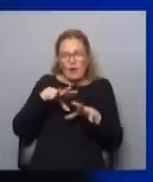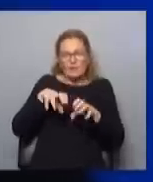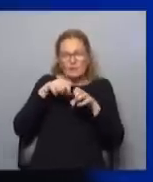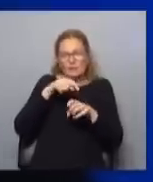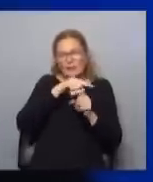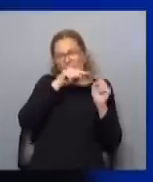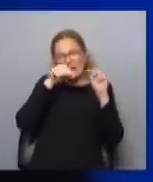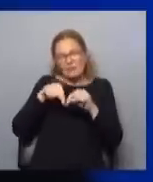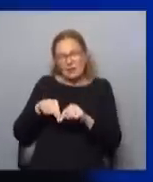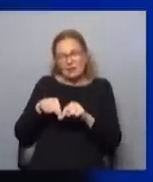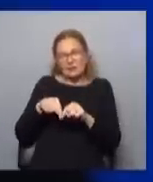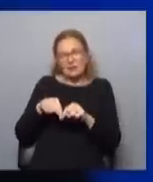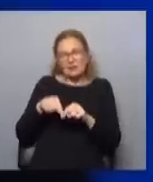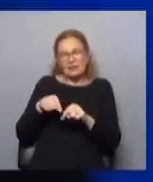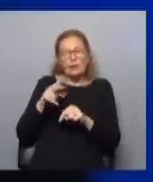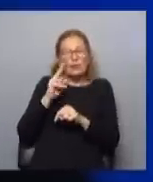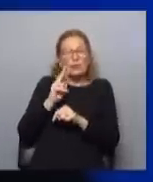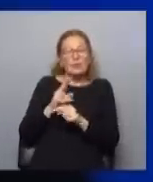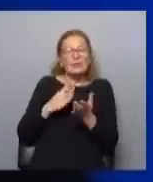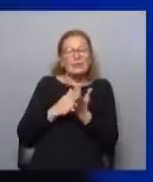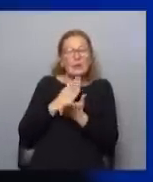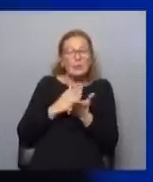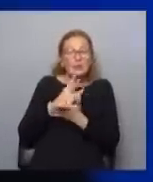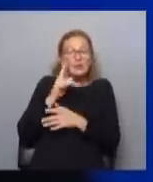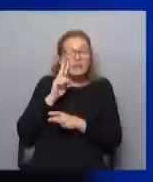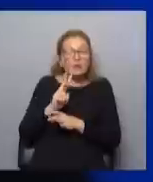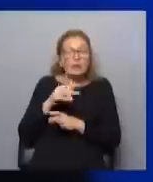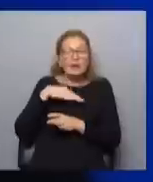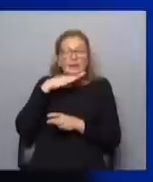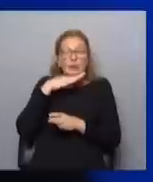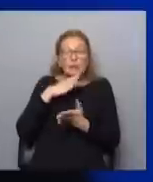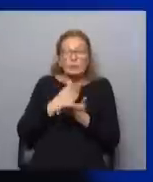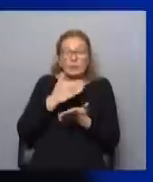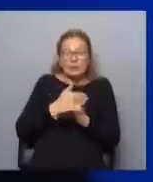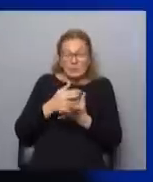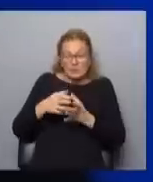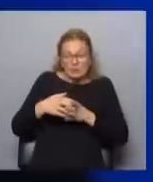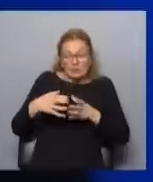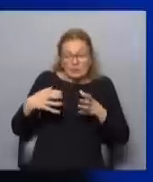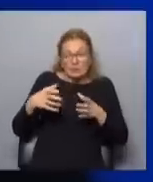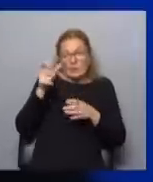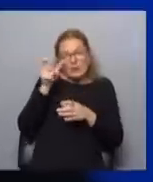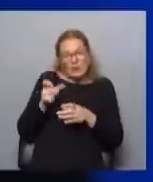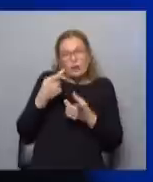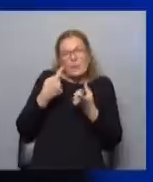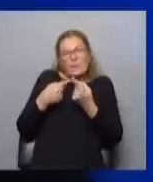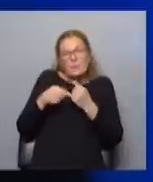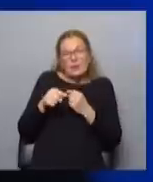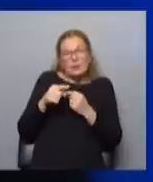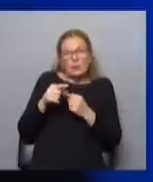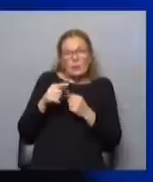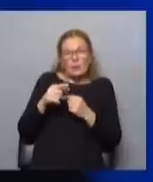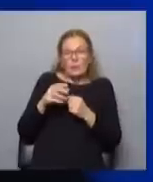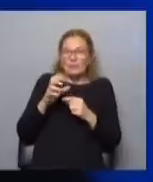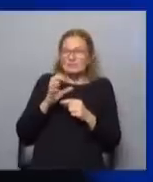gente que viene del interior eso se ve siempre se vio calderón es un departamento que crece en población pero el humor